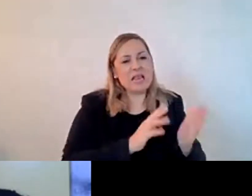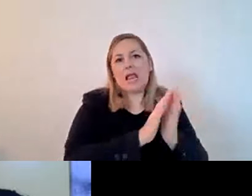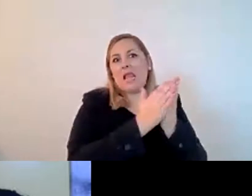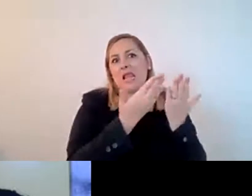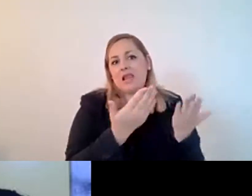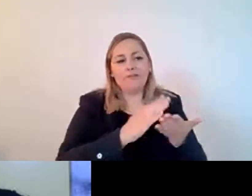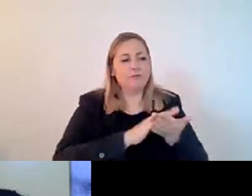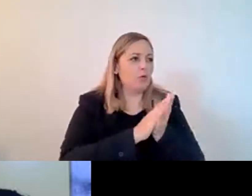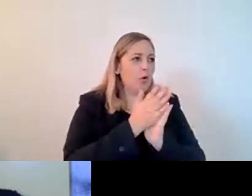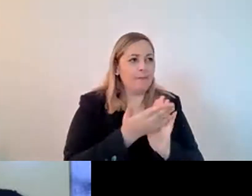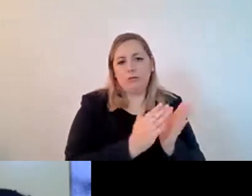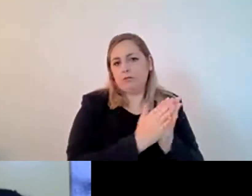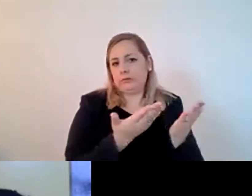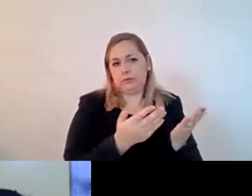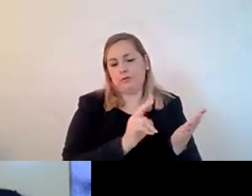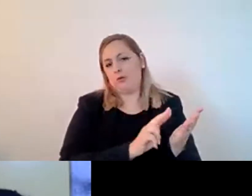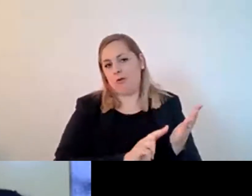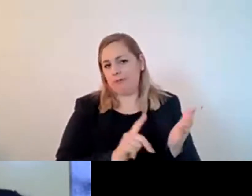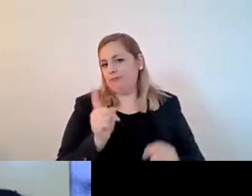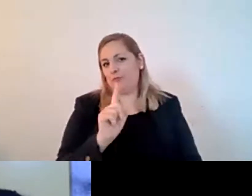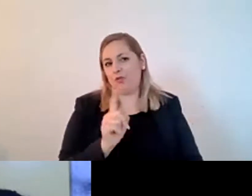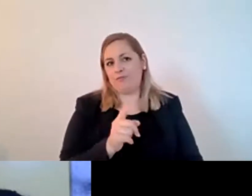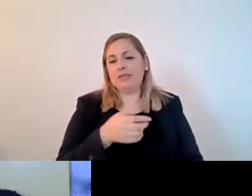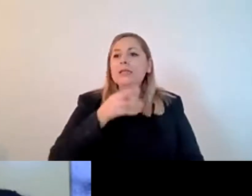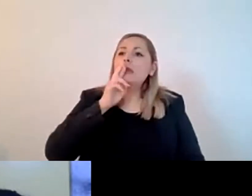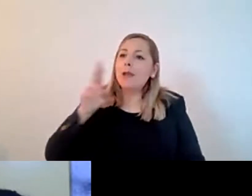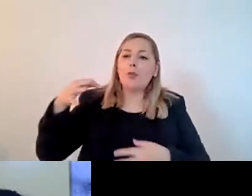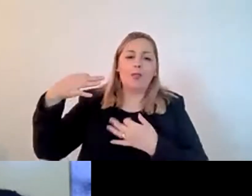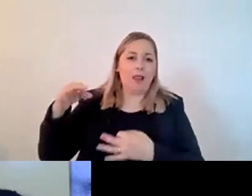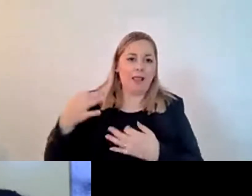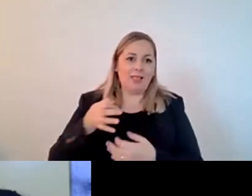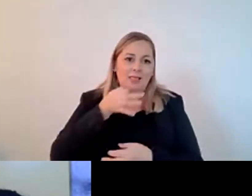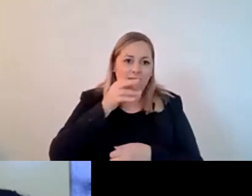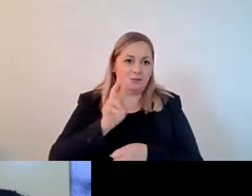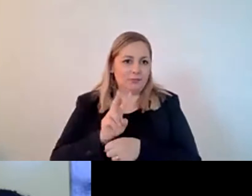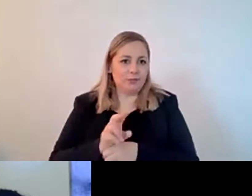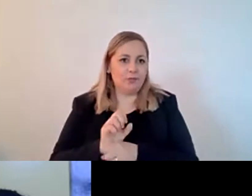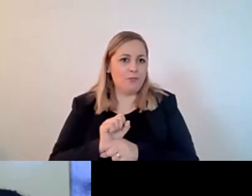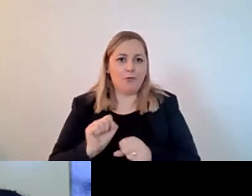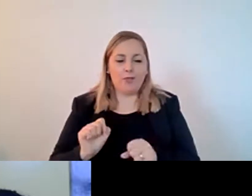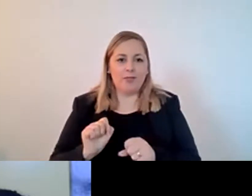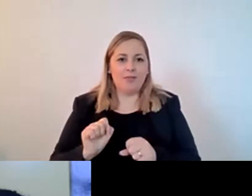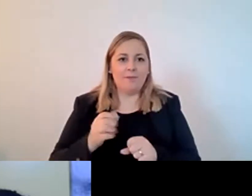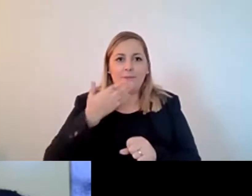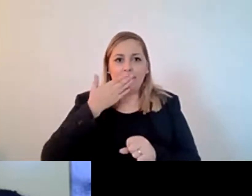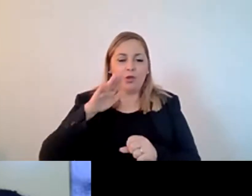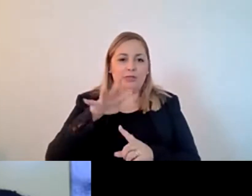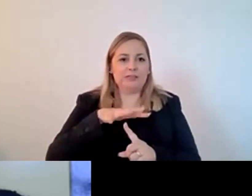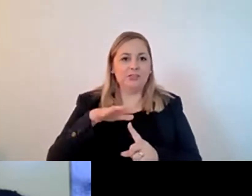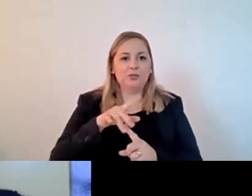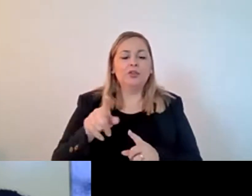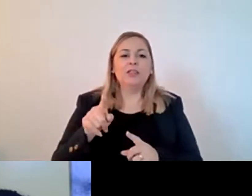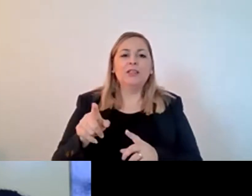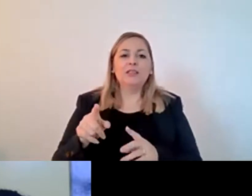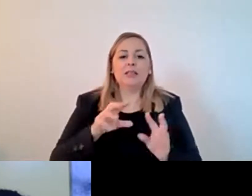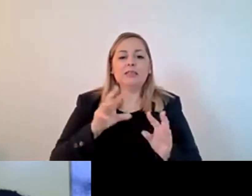les dicen, léanse tal libro y contesten la guía, dice el profesor. Y en el mejor de los casos a veces se las van a dejar a